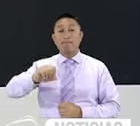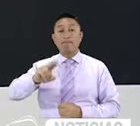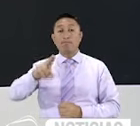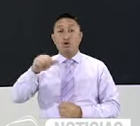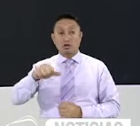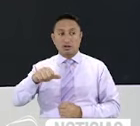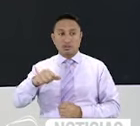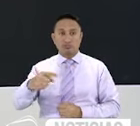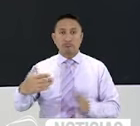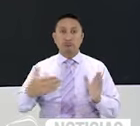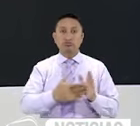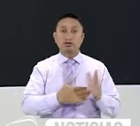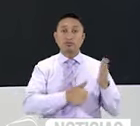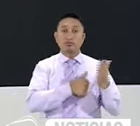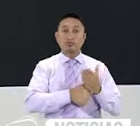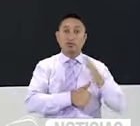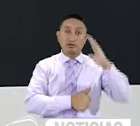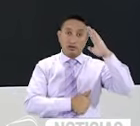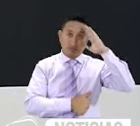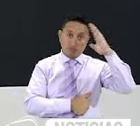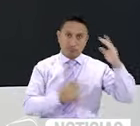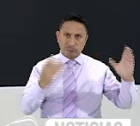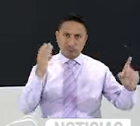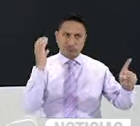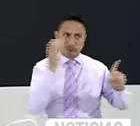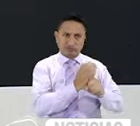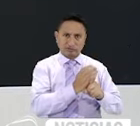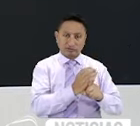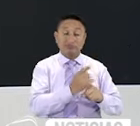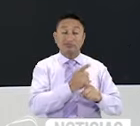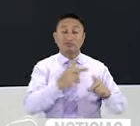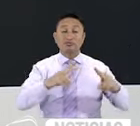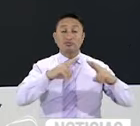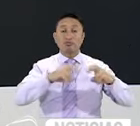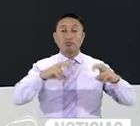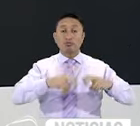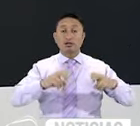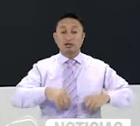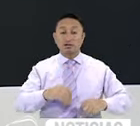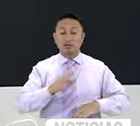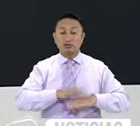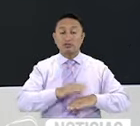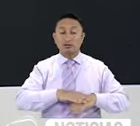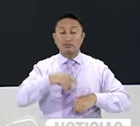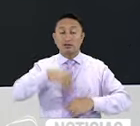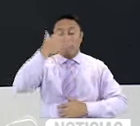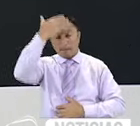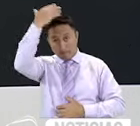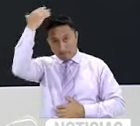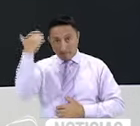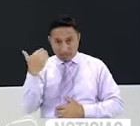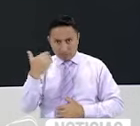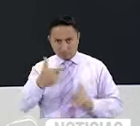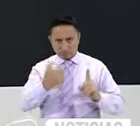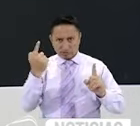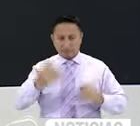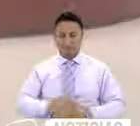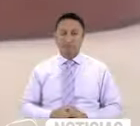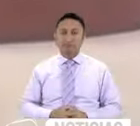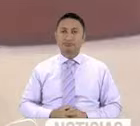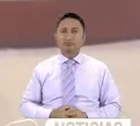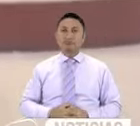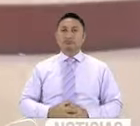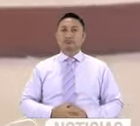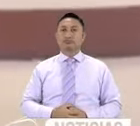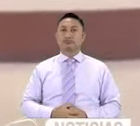en contra de la ministra de Gobierno en la investigación que se hace por el asesinato de Fernando Villavicencio. ¡No!